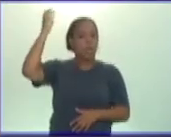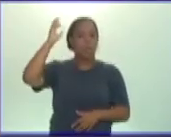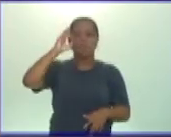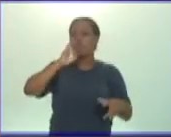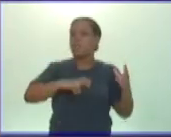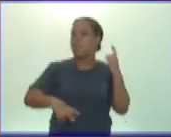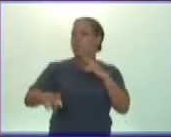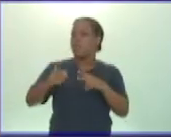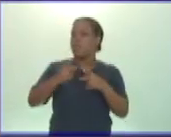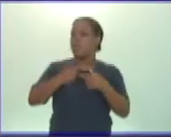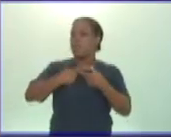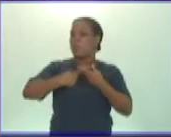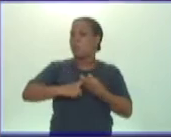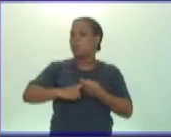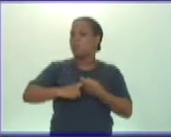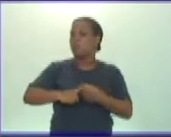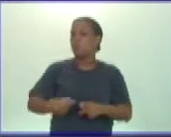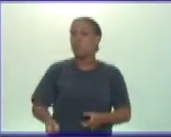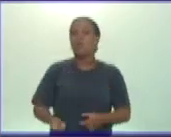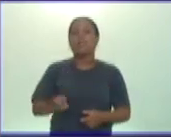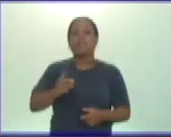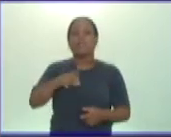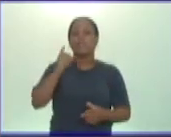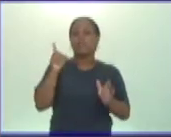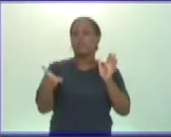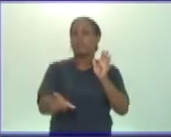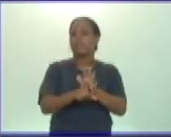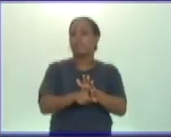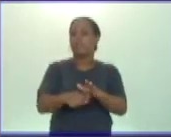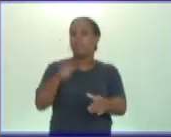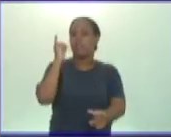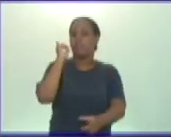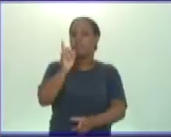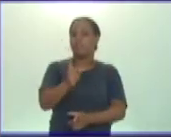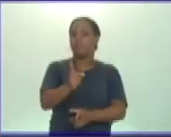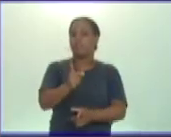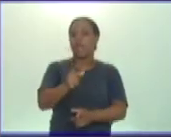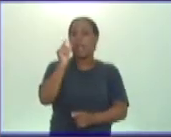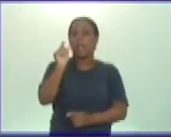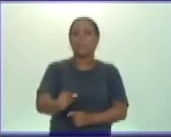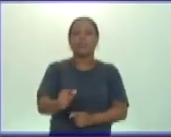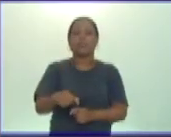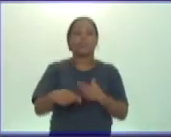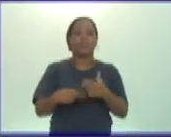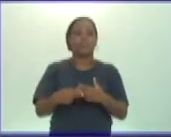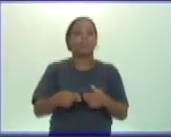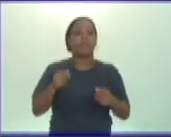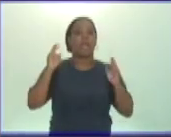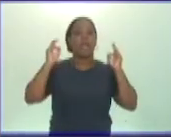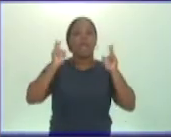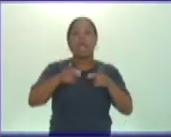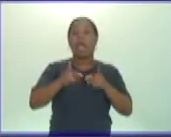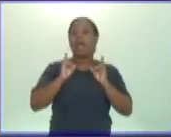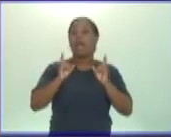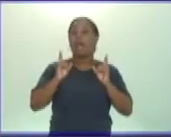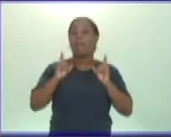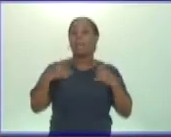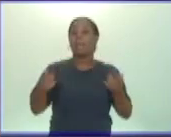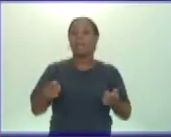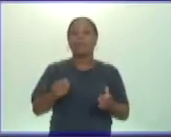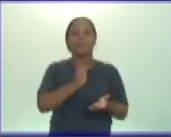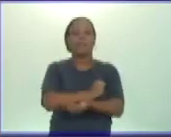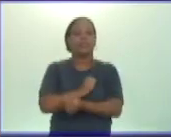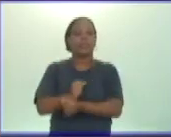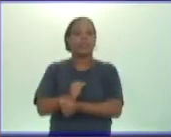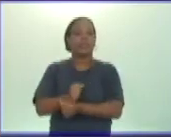controles necesarios y sancione a quienes contaminan, que se hagan campañas educativas? ¿Se te ocurren otras?